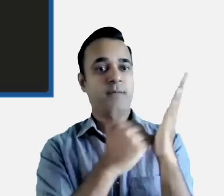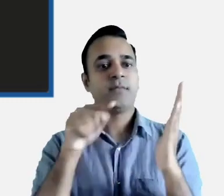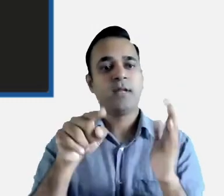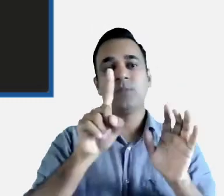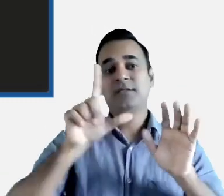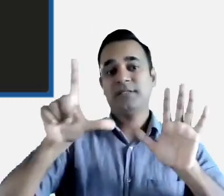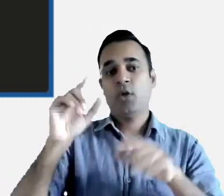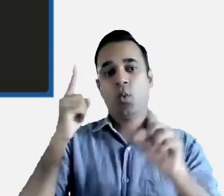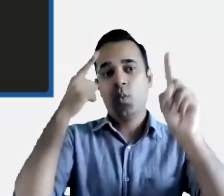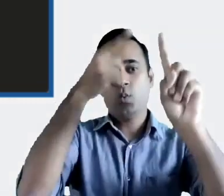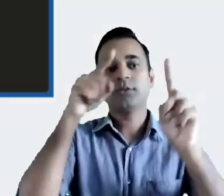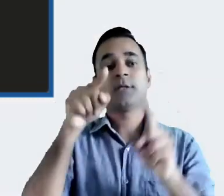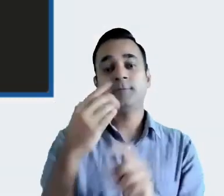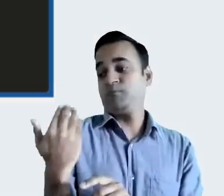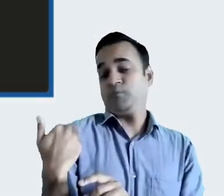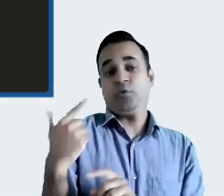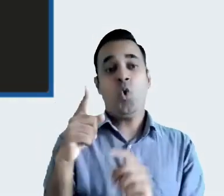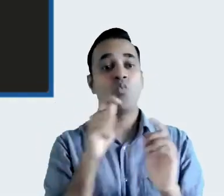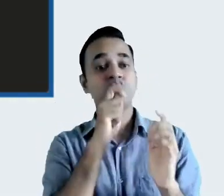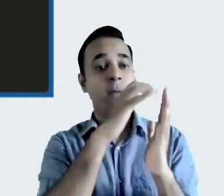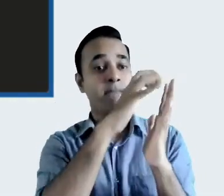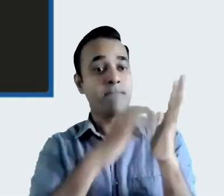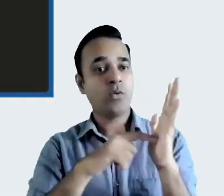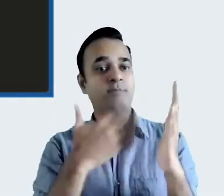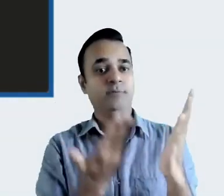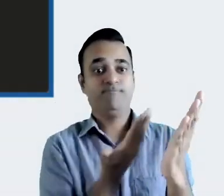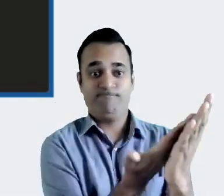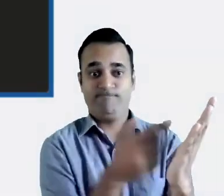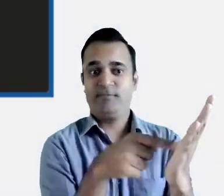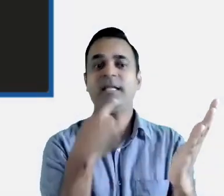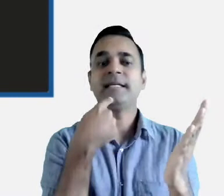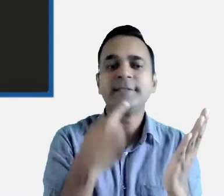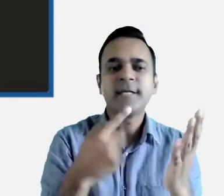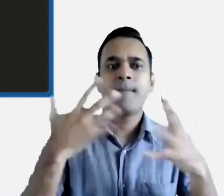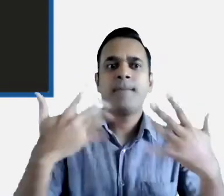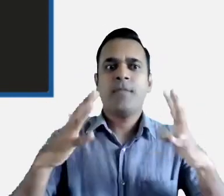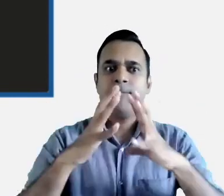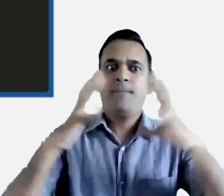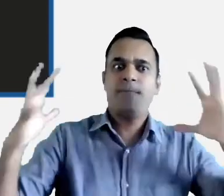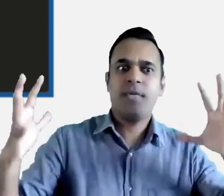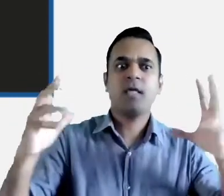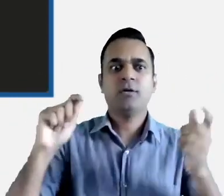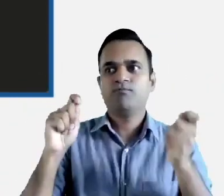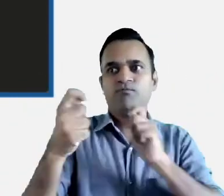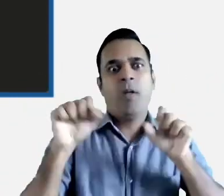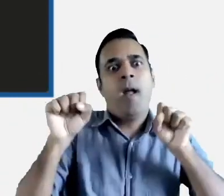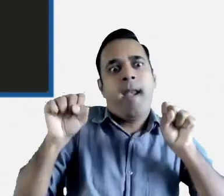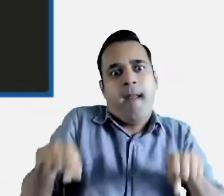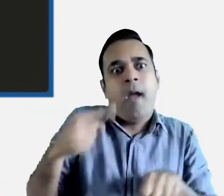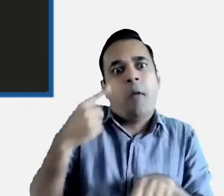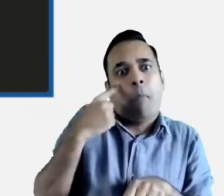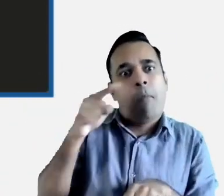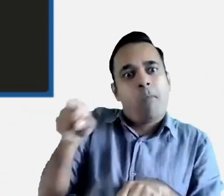de inversiones que permitan mitigar las emisiones de gases de efecto invernadero y al mismo tiempo nos ayuden